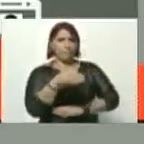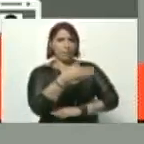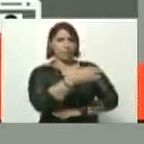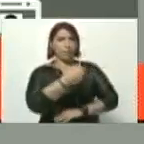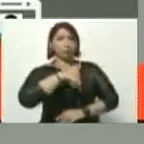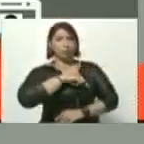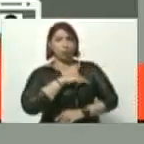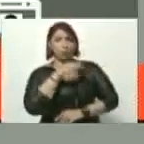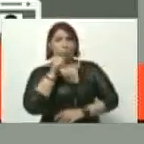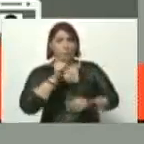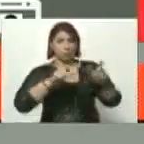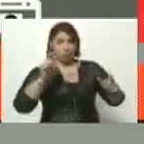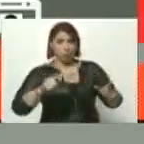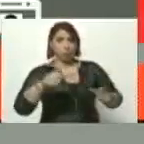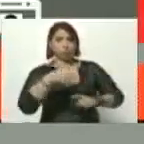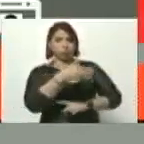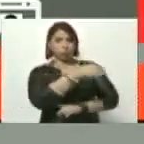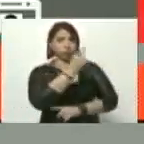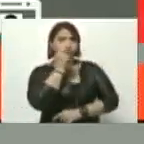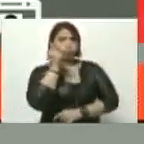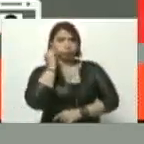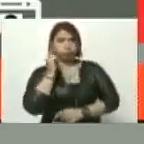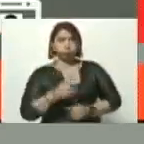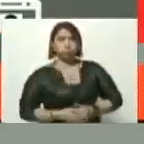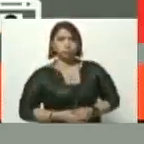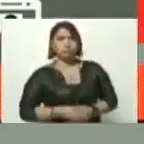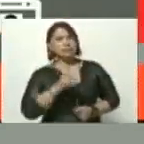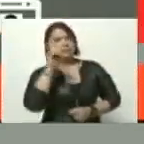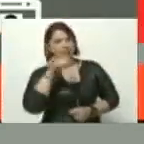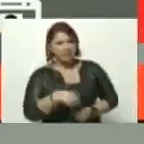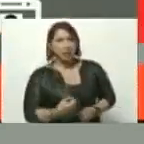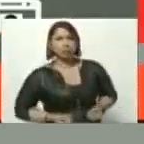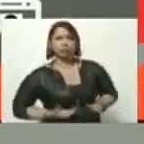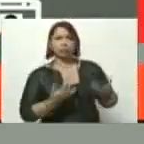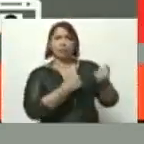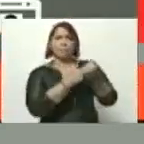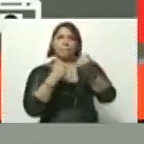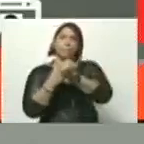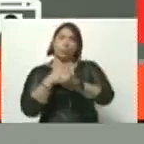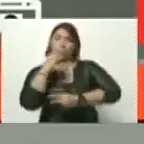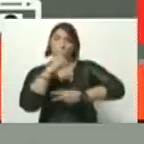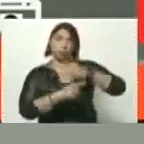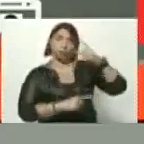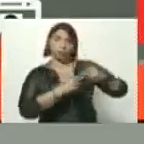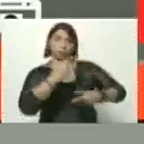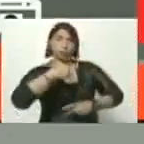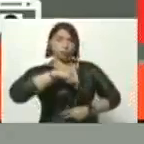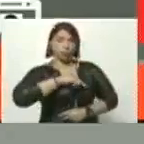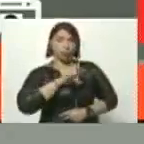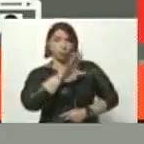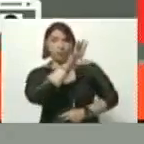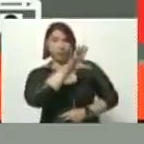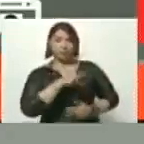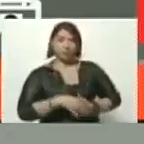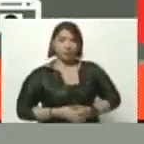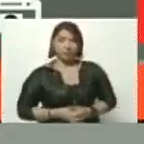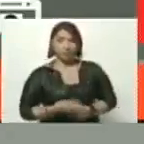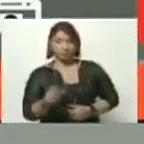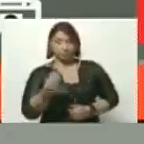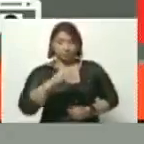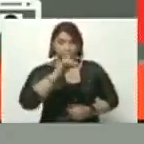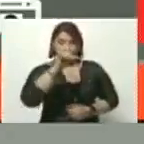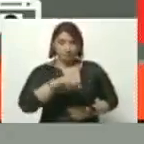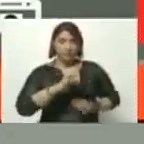nuestros pescadores y pescadoras que también contribuyen con la producción de nuestro país. Y además de eso,